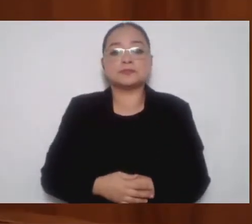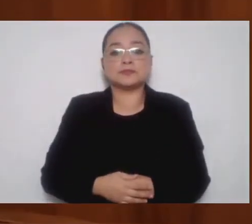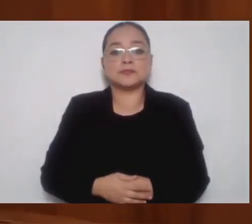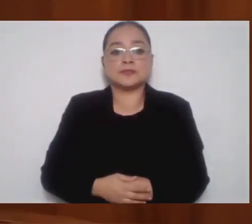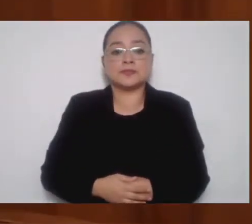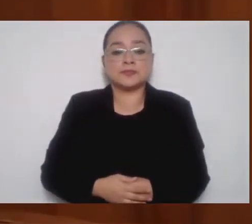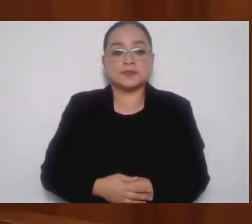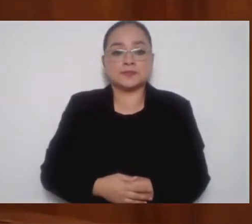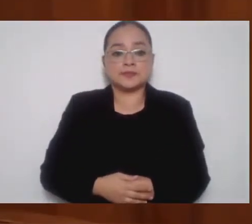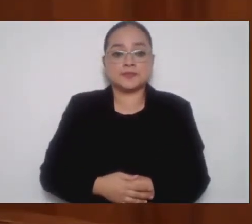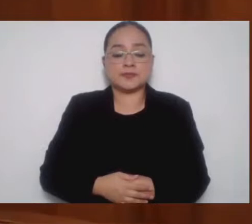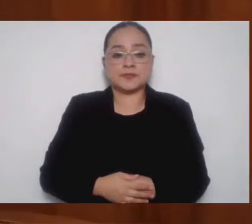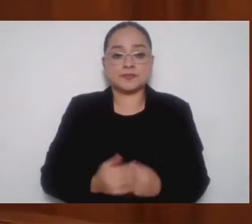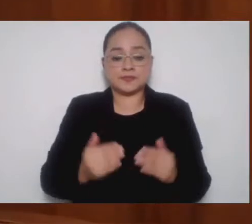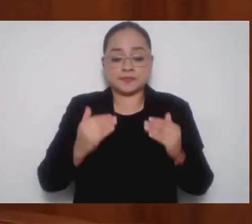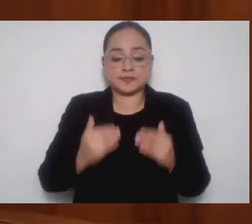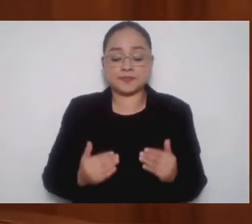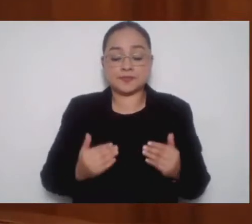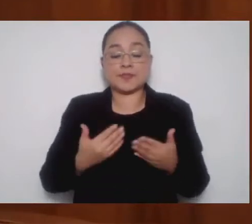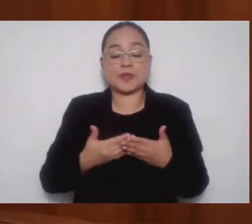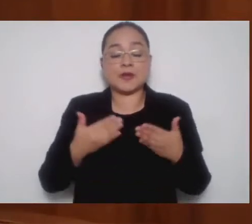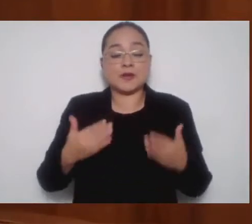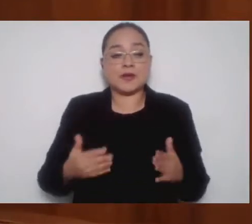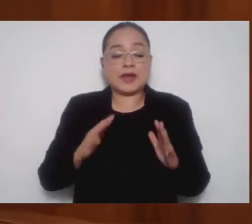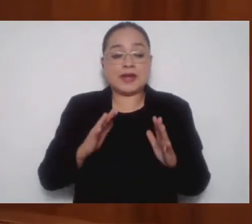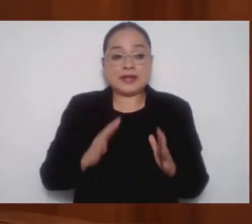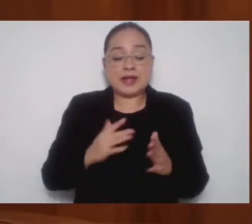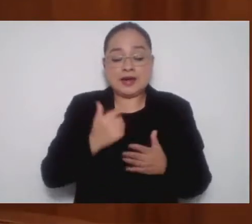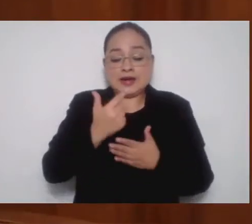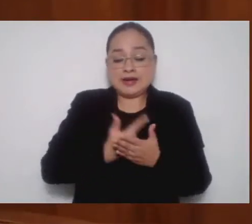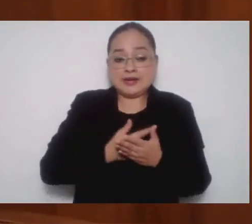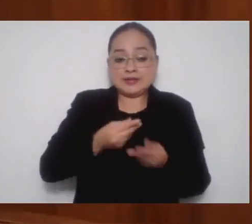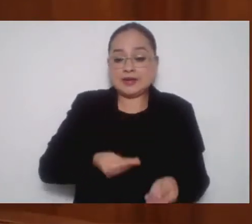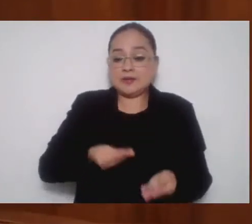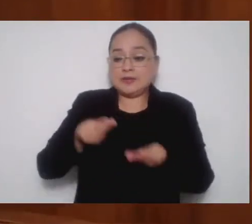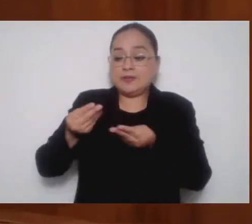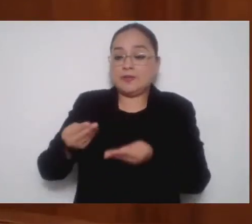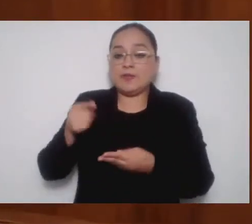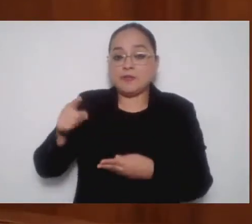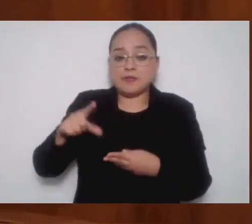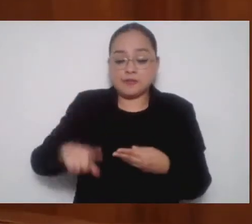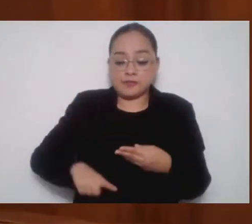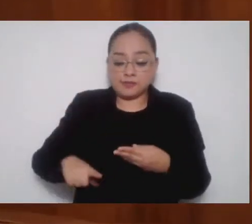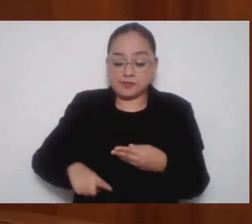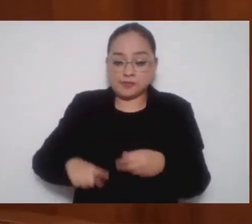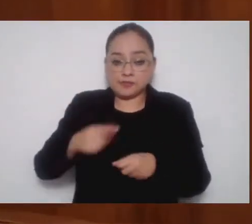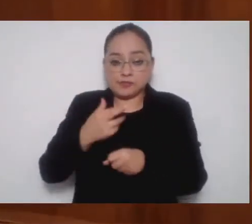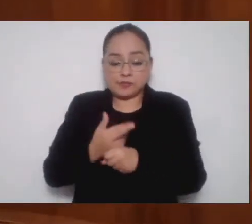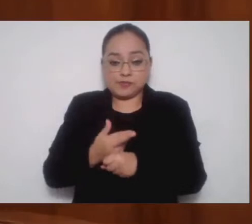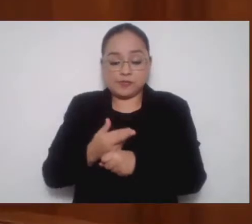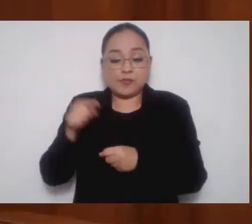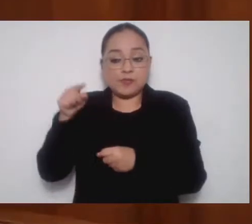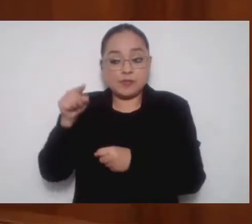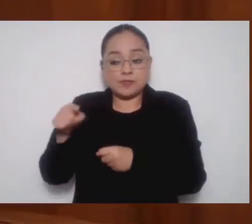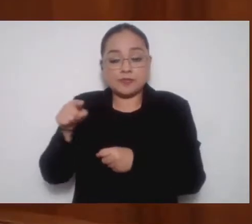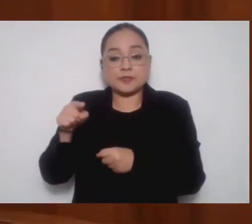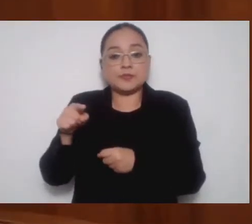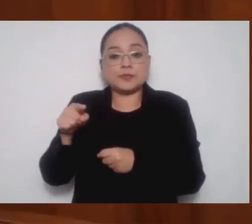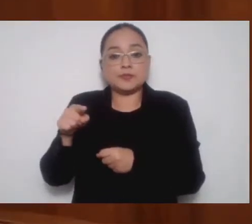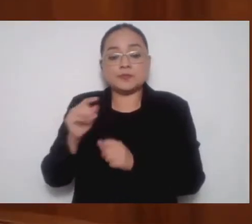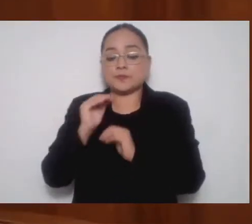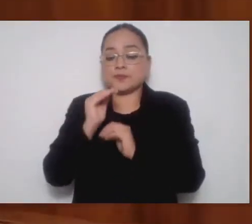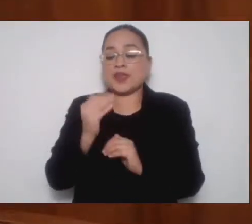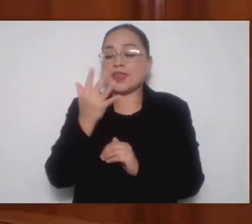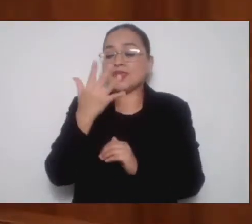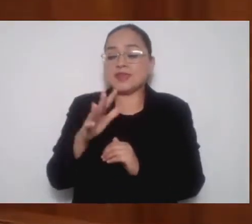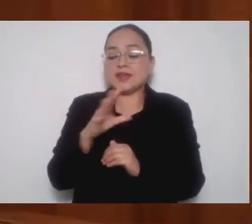la legislatura del Estado. Una vez recibida la lista remitida por la legislatura con